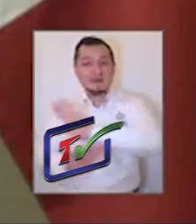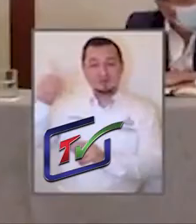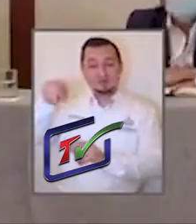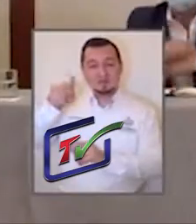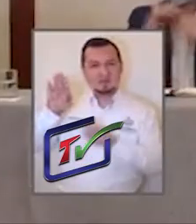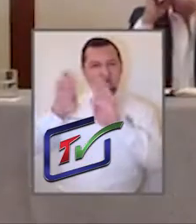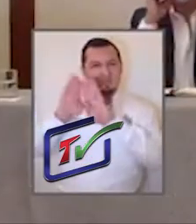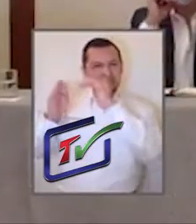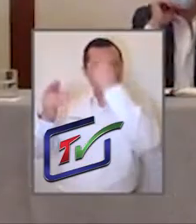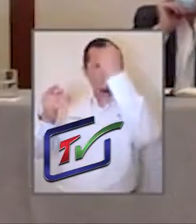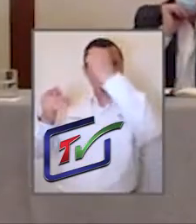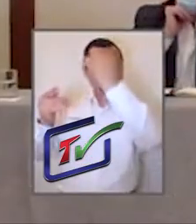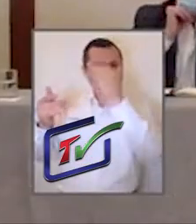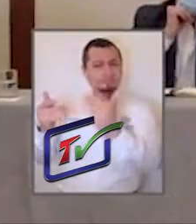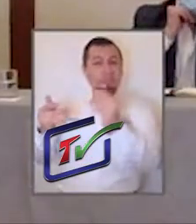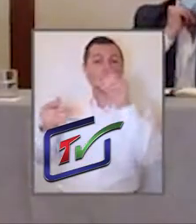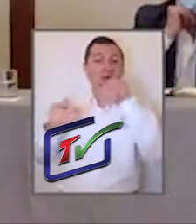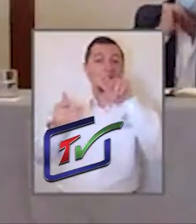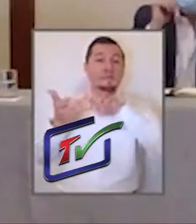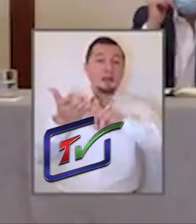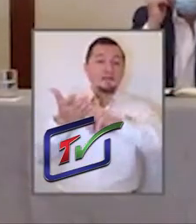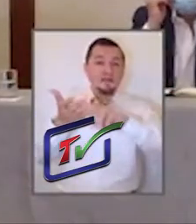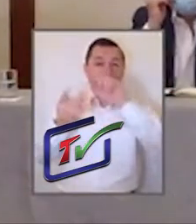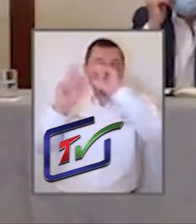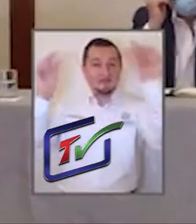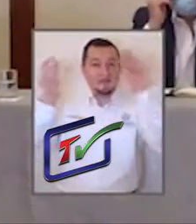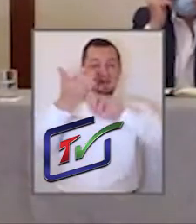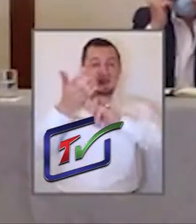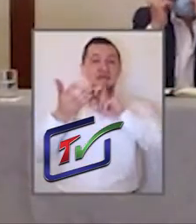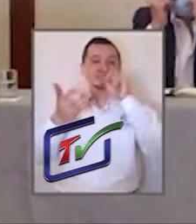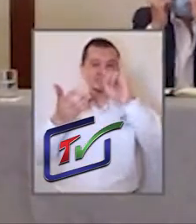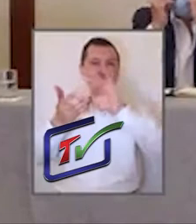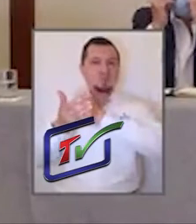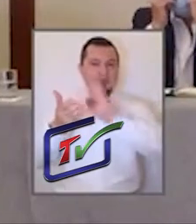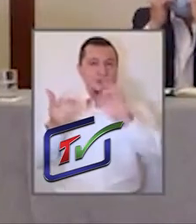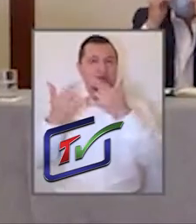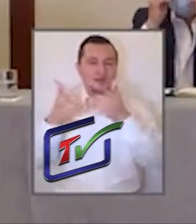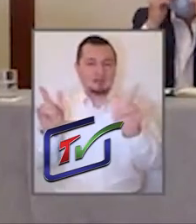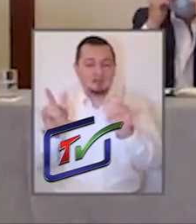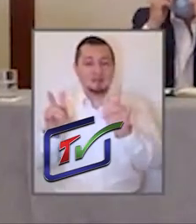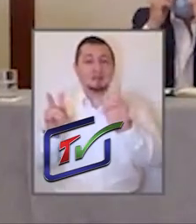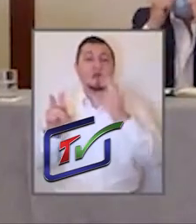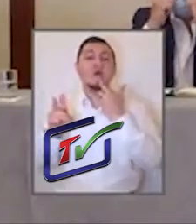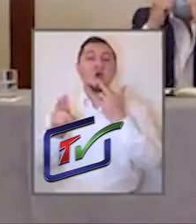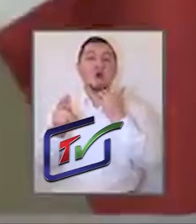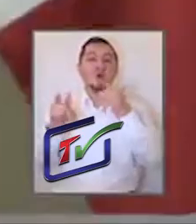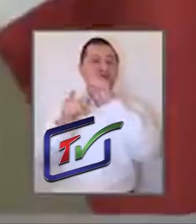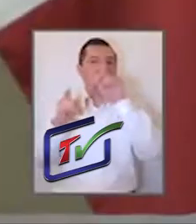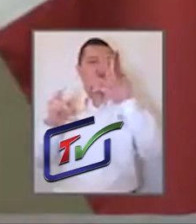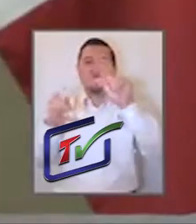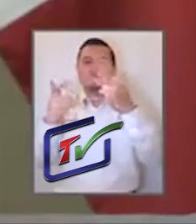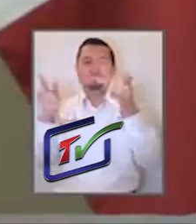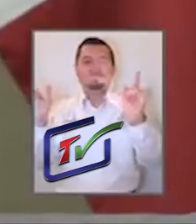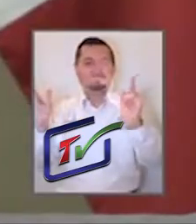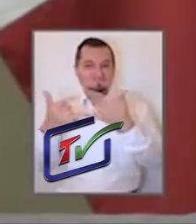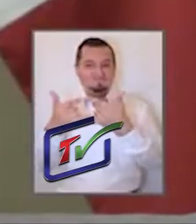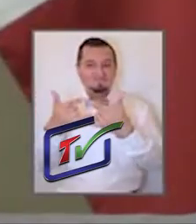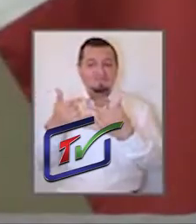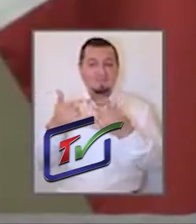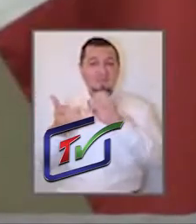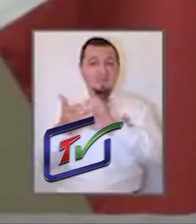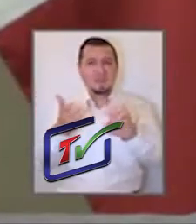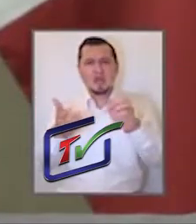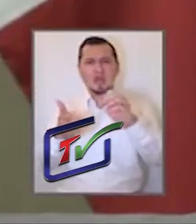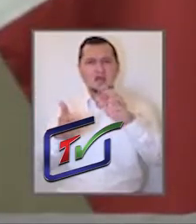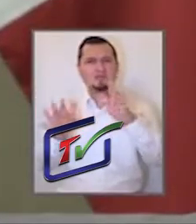no se va a permitir. Van a poder operar aquellos servicios que no generan aglomeraciones. Por ejemplo, en un barrio puede